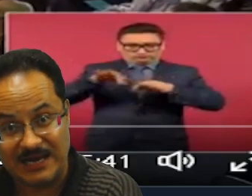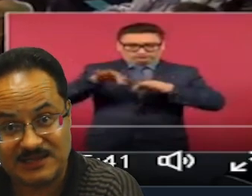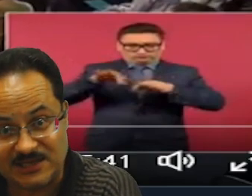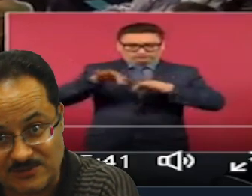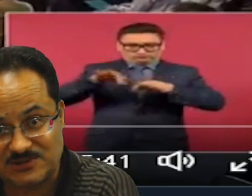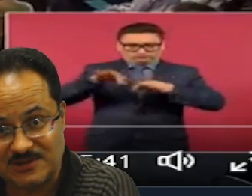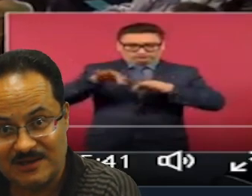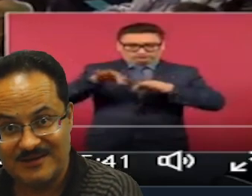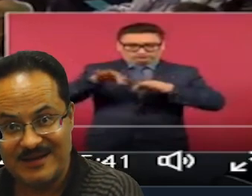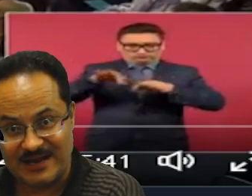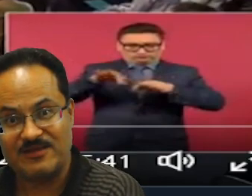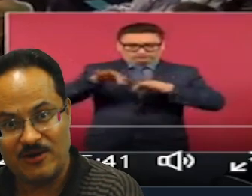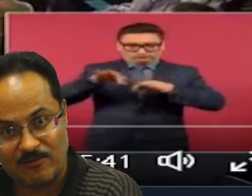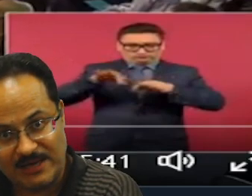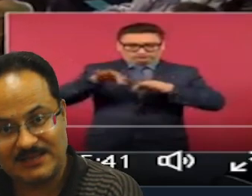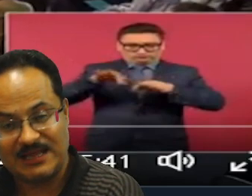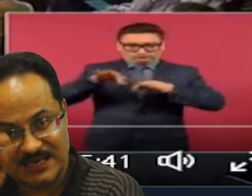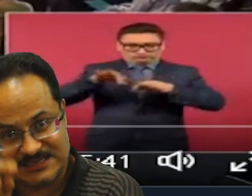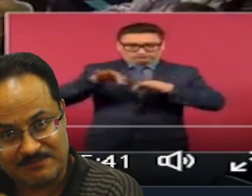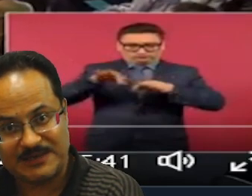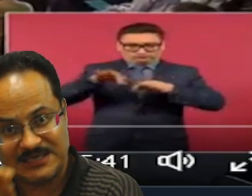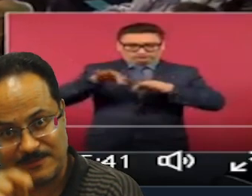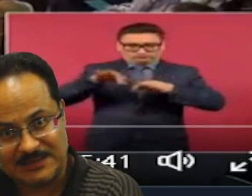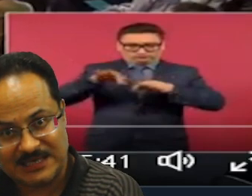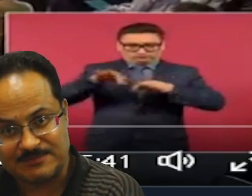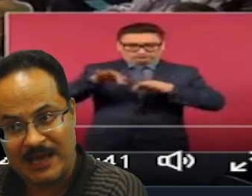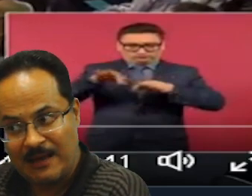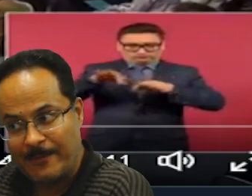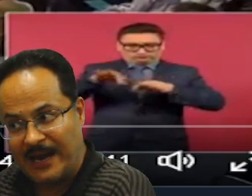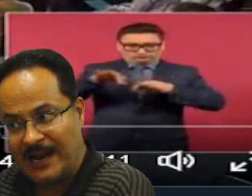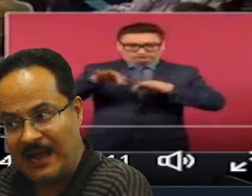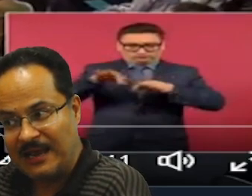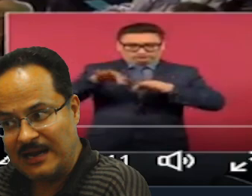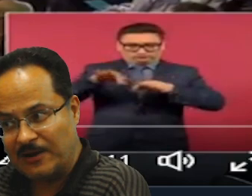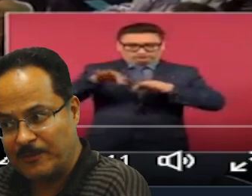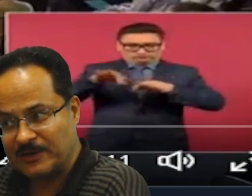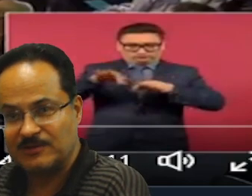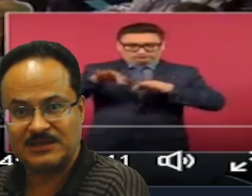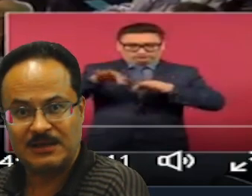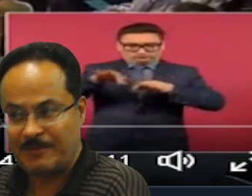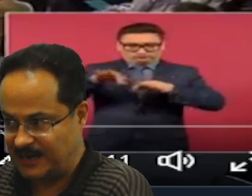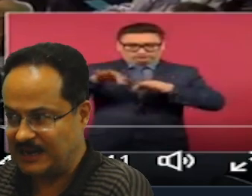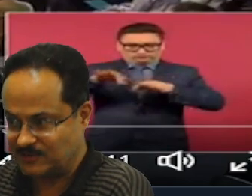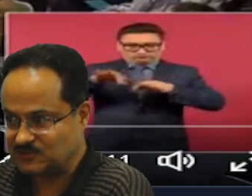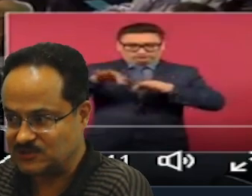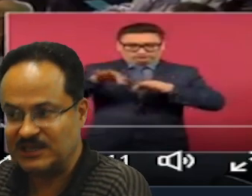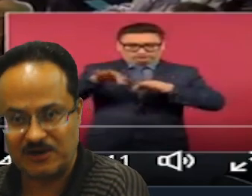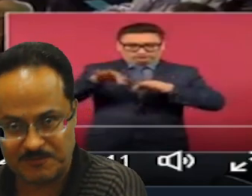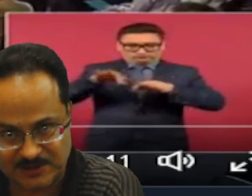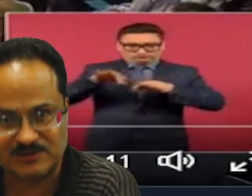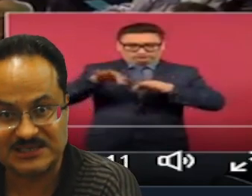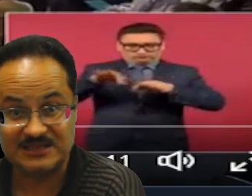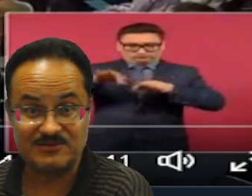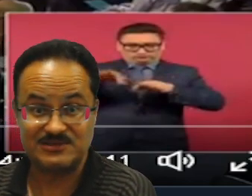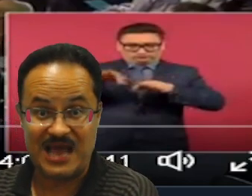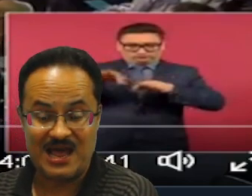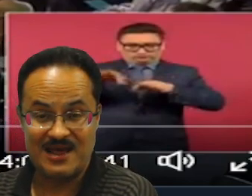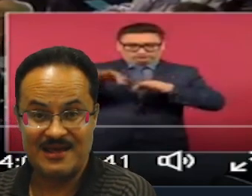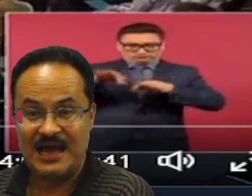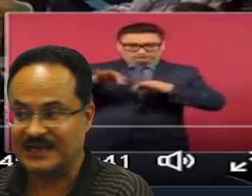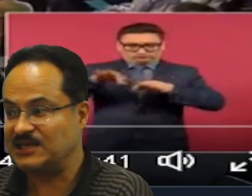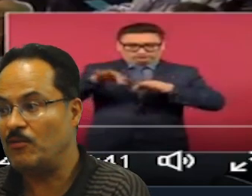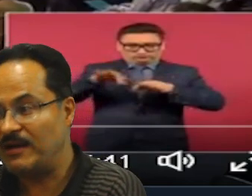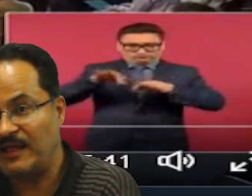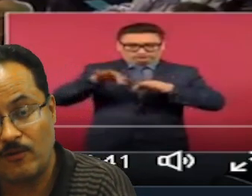Mola latinos que dio cuenta de las empresas fantasmas para el aeropuerto de para la construcción del aeropuerto de Santa Lucía